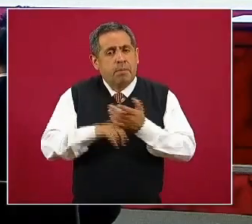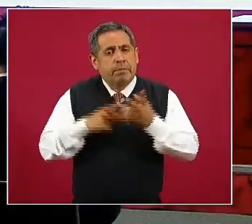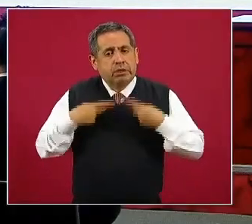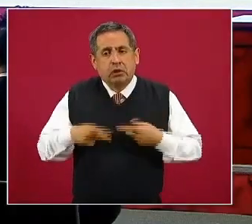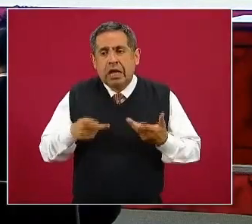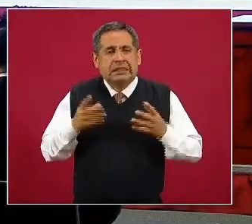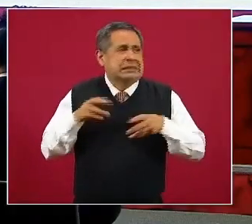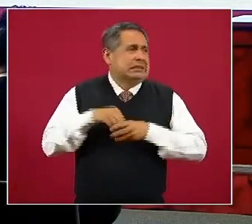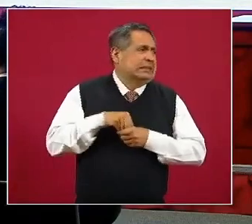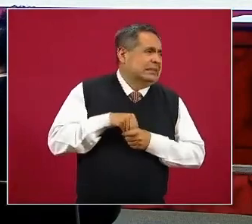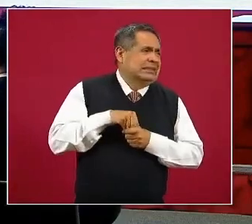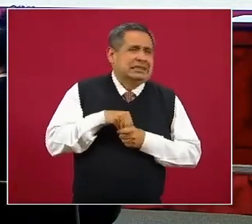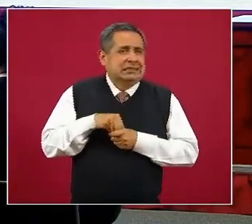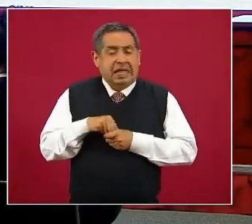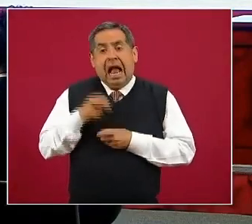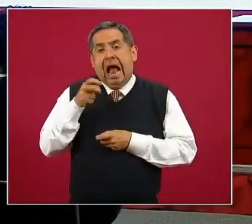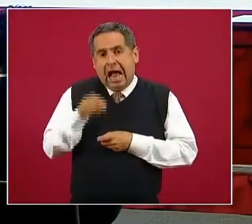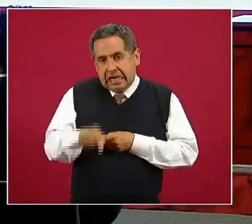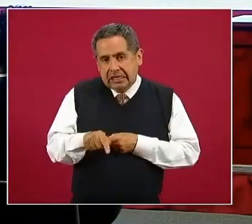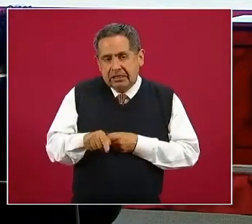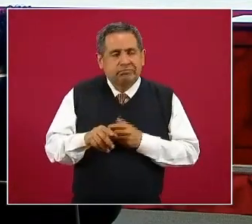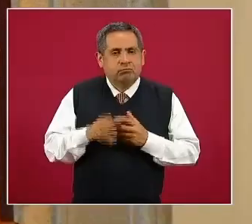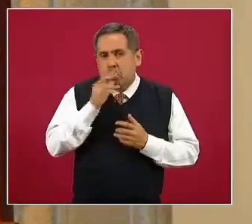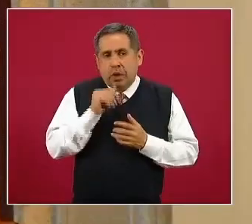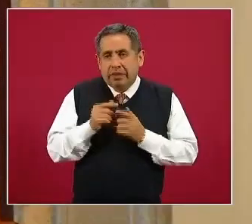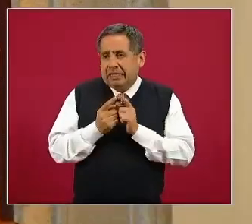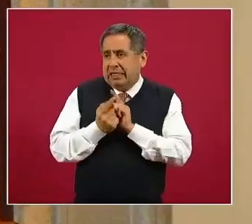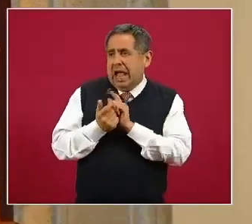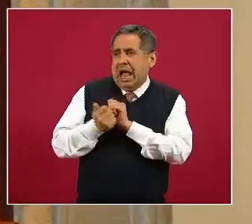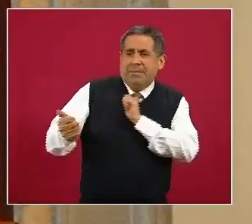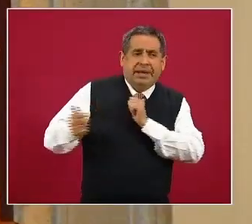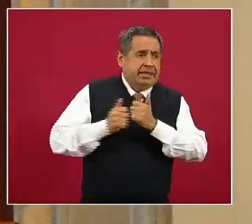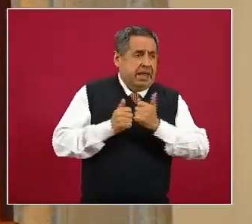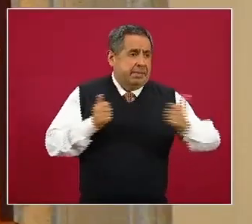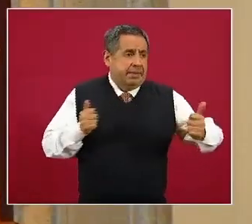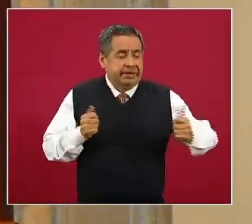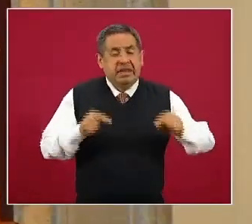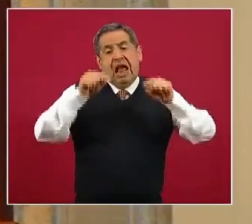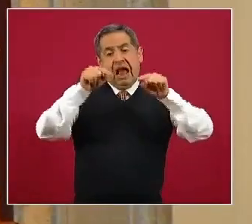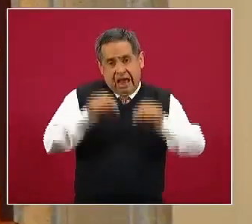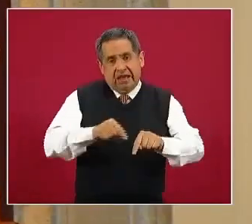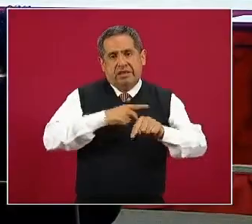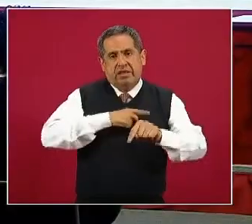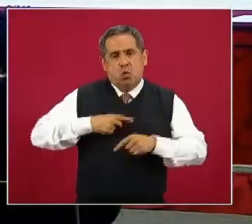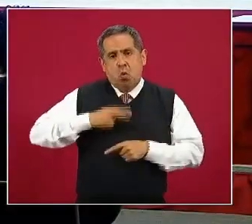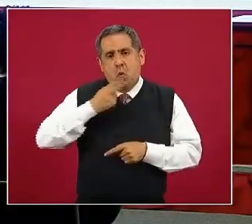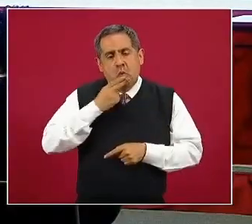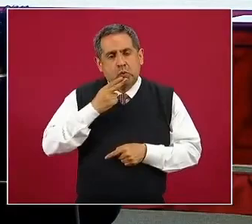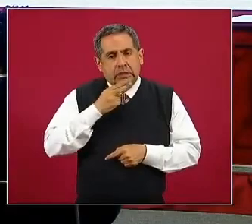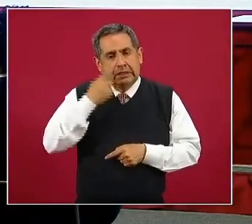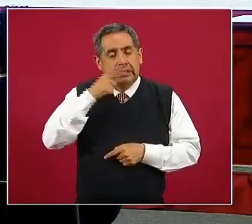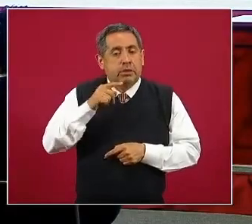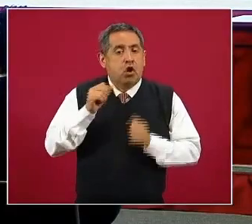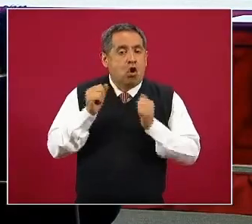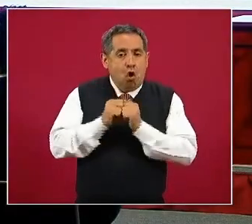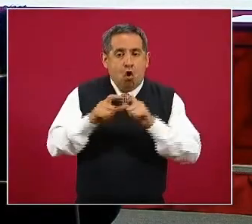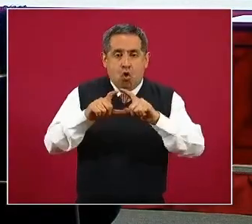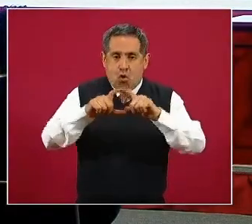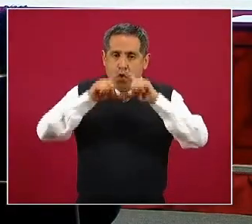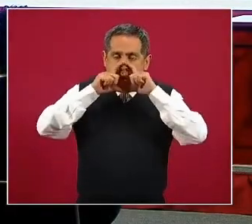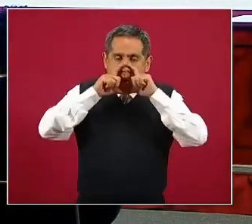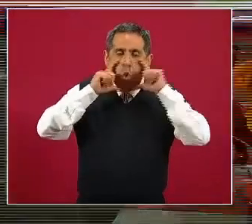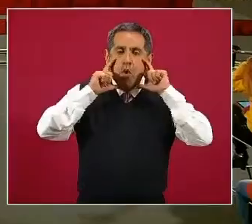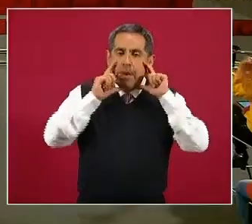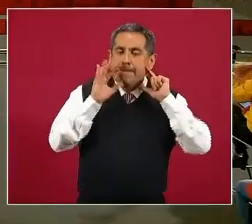podemos precisamente guardar la sana distancia, es donde más lo tenemos que utilizar y hacerlo de una manera